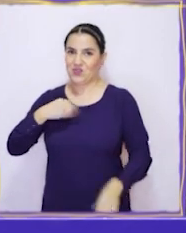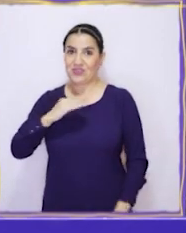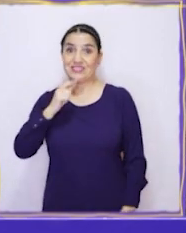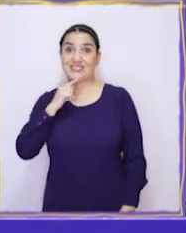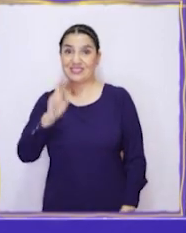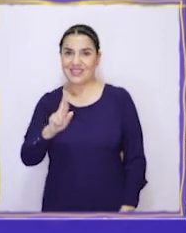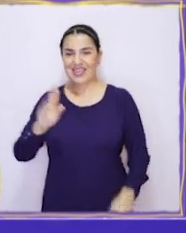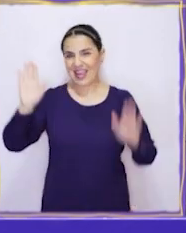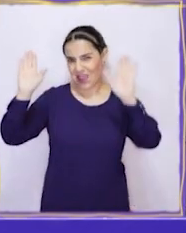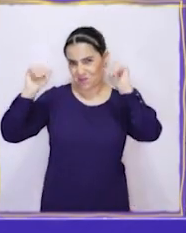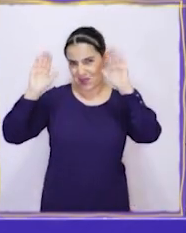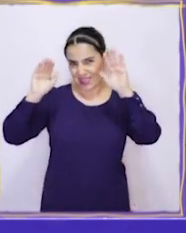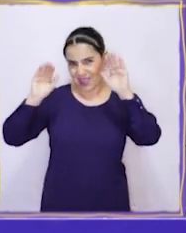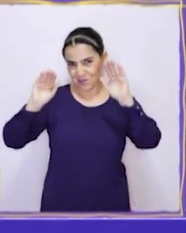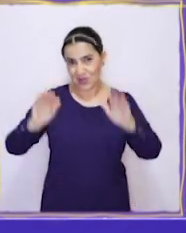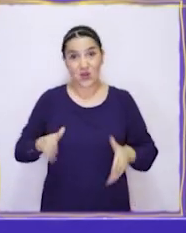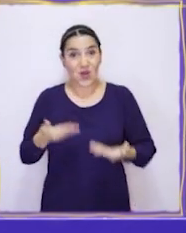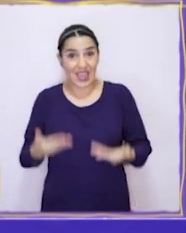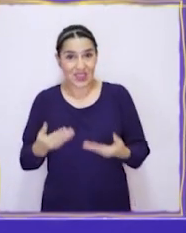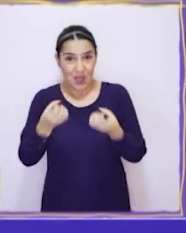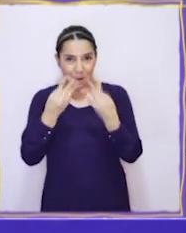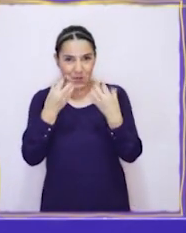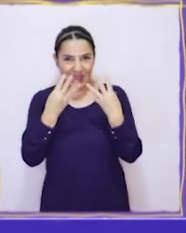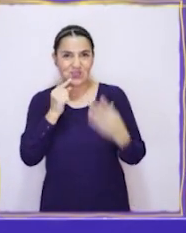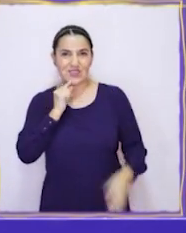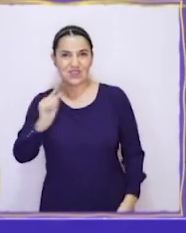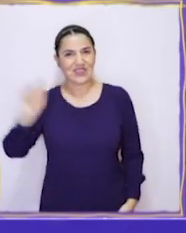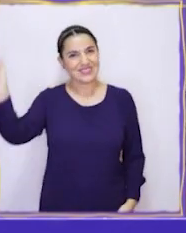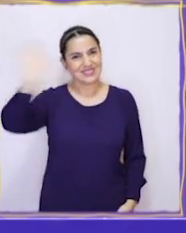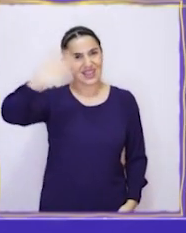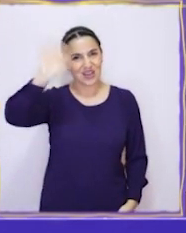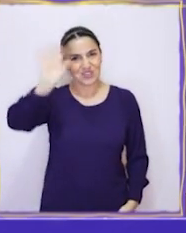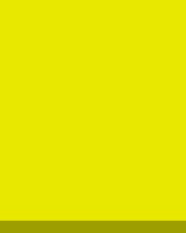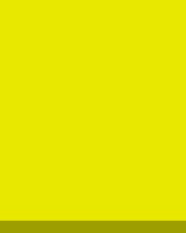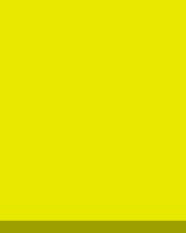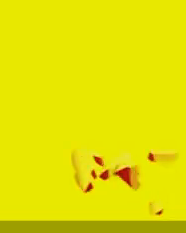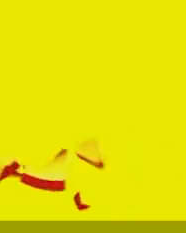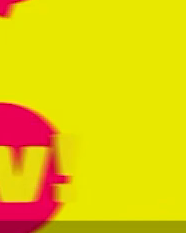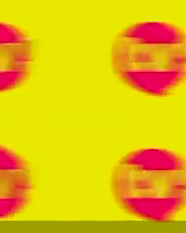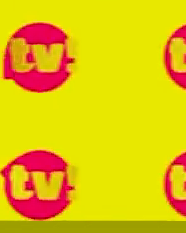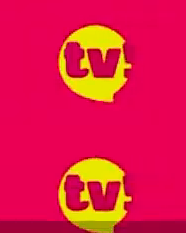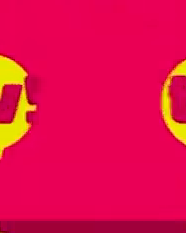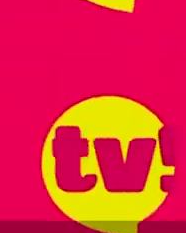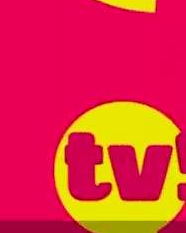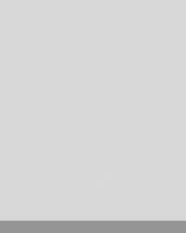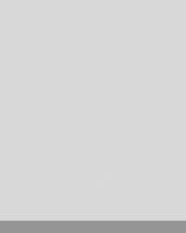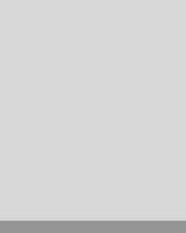Soy Chester. Me despido. Esto fue Apréndote. ¡Chao!